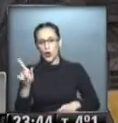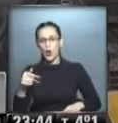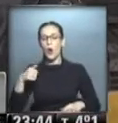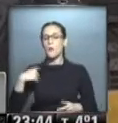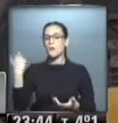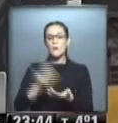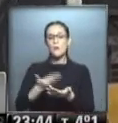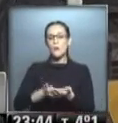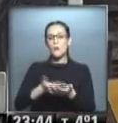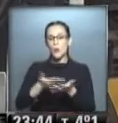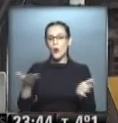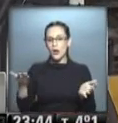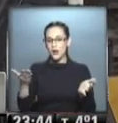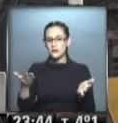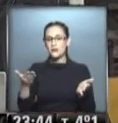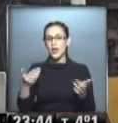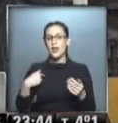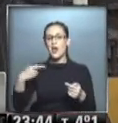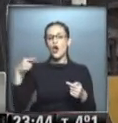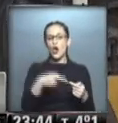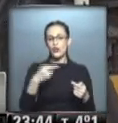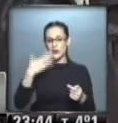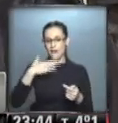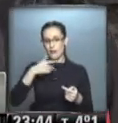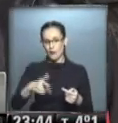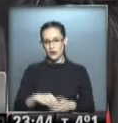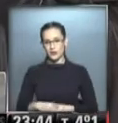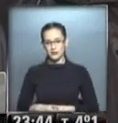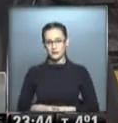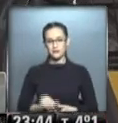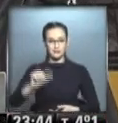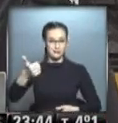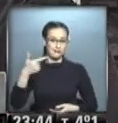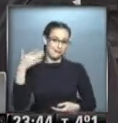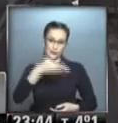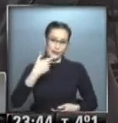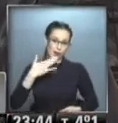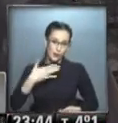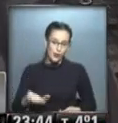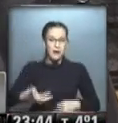minuto tratar de hacerle daño a Boca y bueno, y por suerte